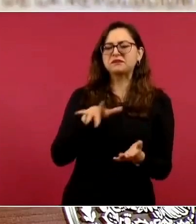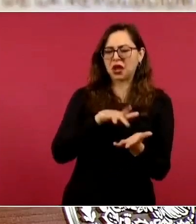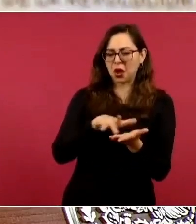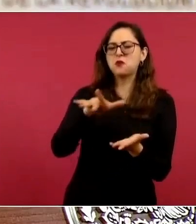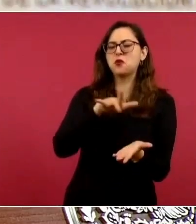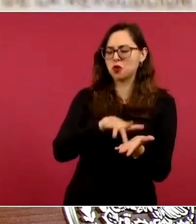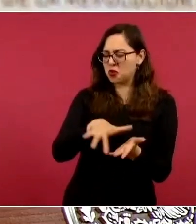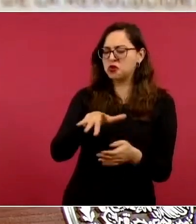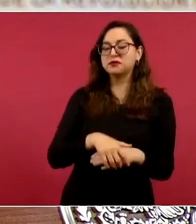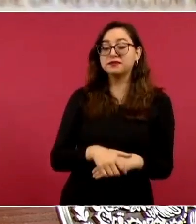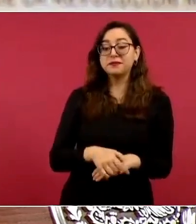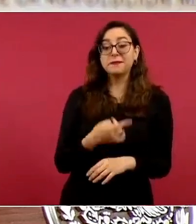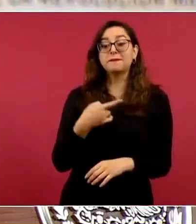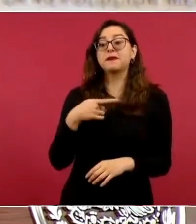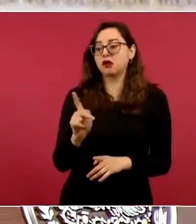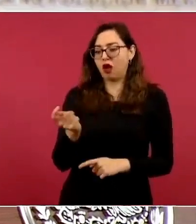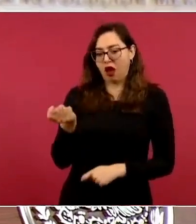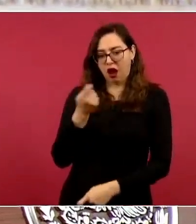sí,